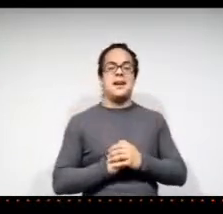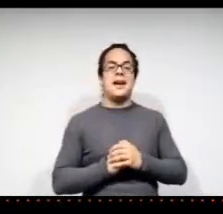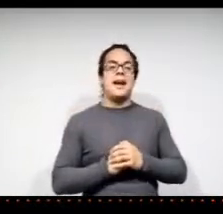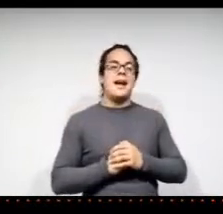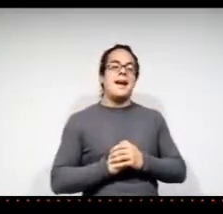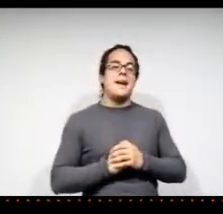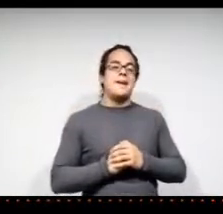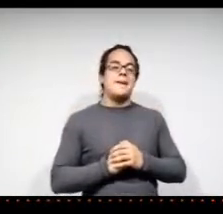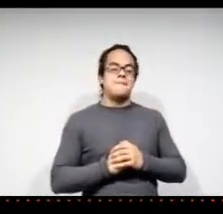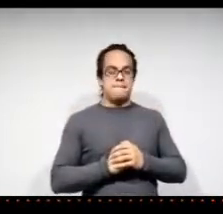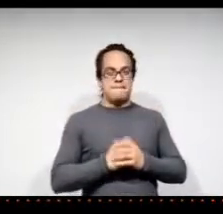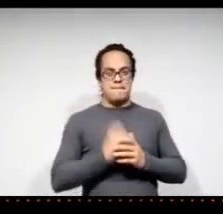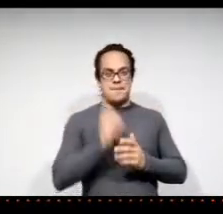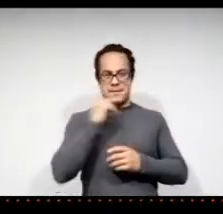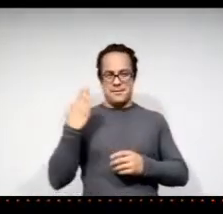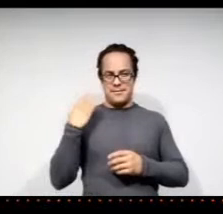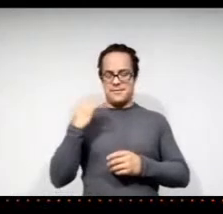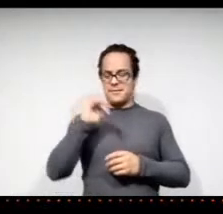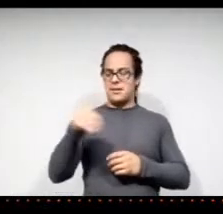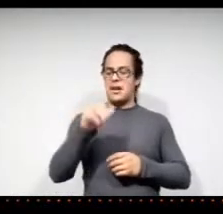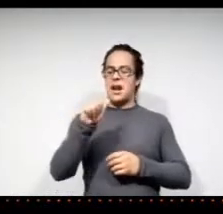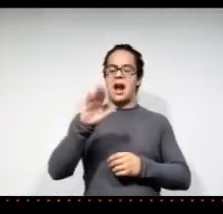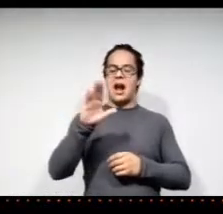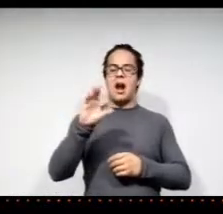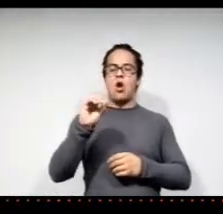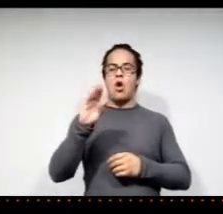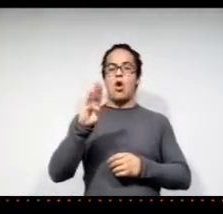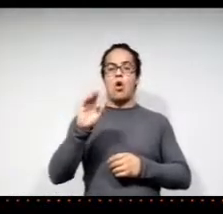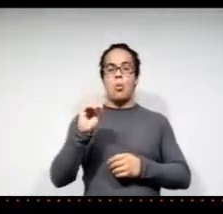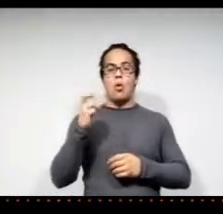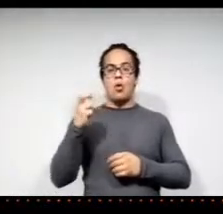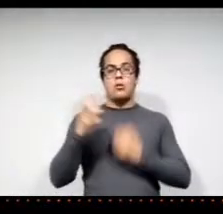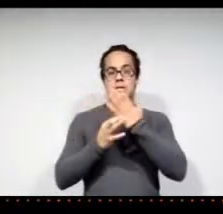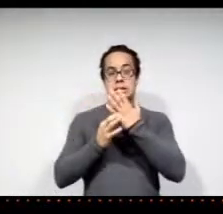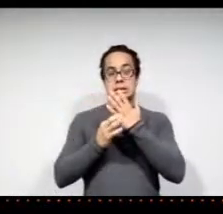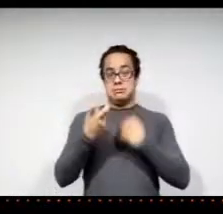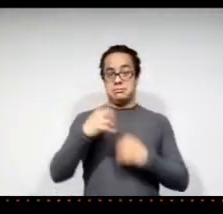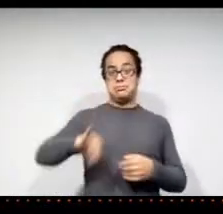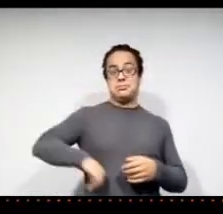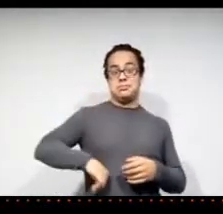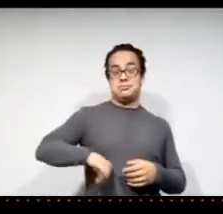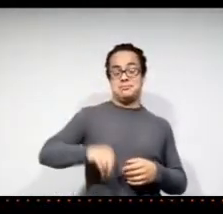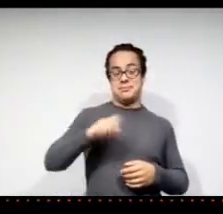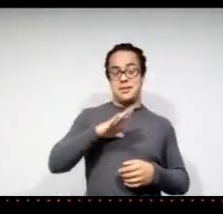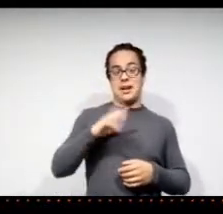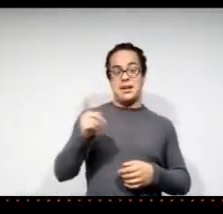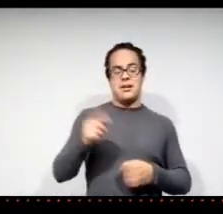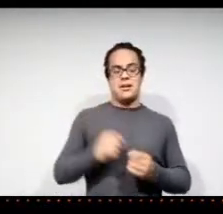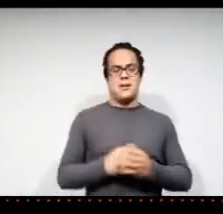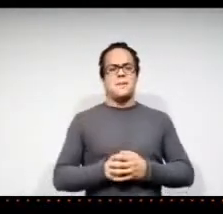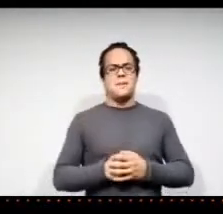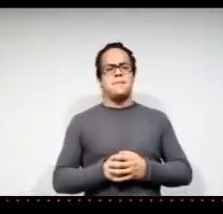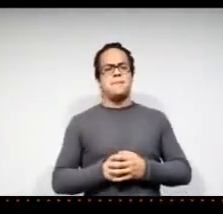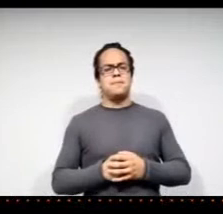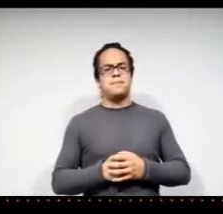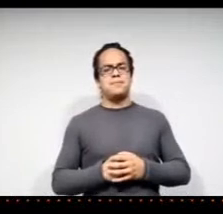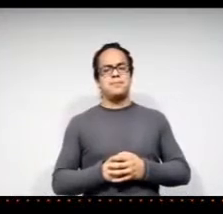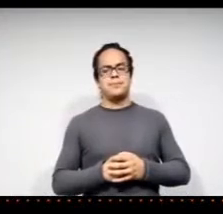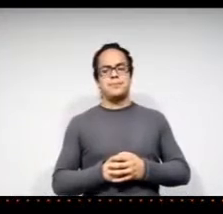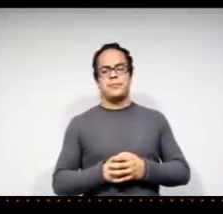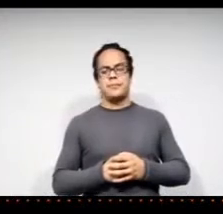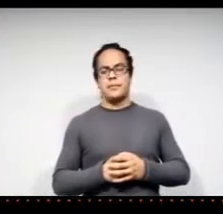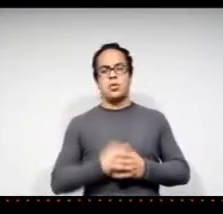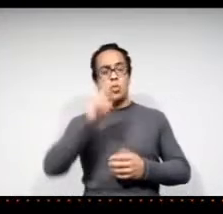mencionaba Jacobo hace un minuto que me pareció sumamente interesante, de ¿A qué estamos dispuestos